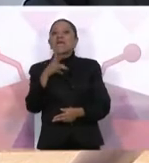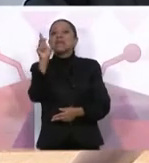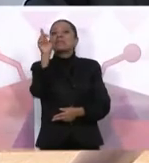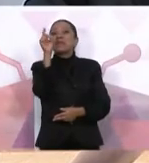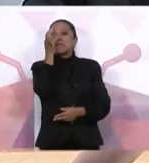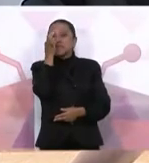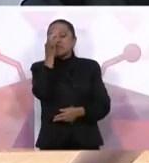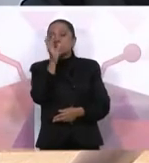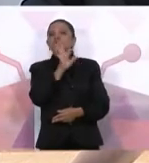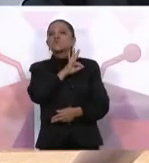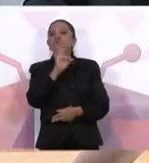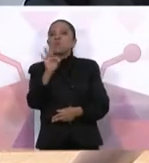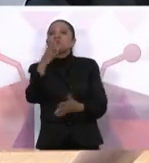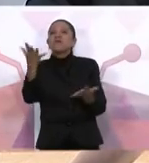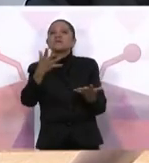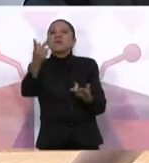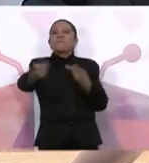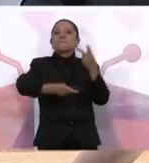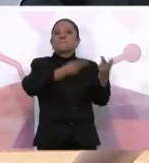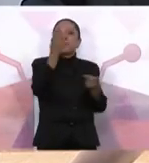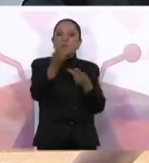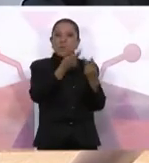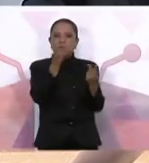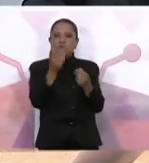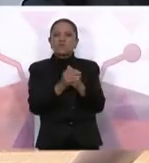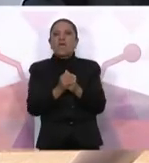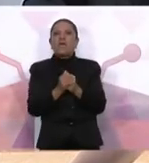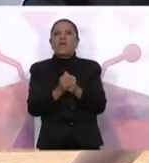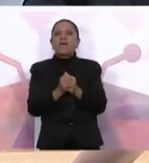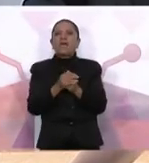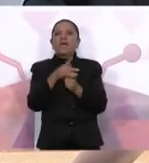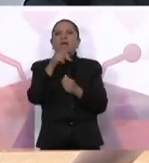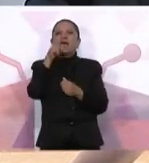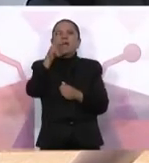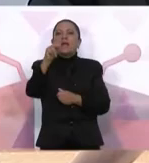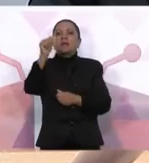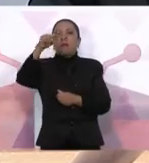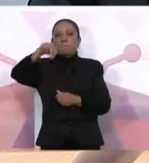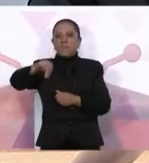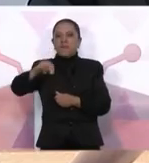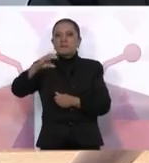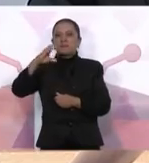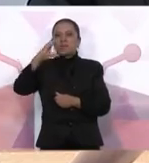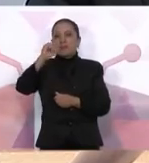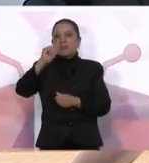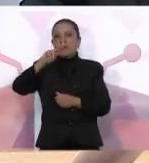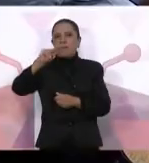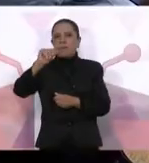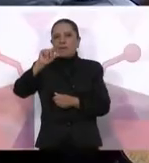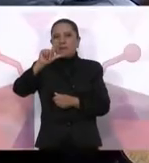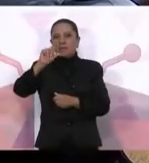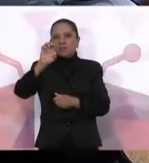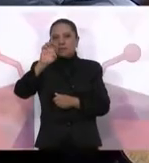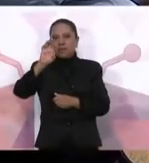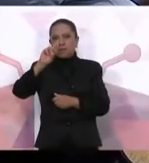e individualizada al candidato del partido acción nacional y movimiento ciudadano víctor manuel caballero solano actualmente nos hemos